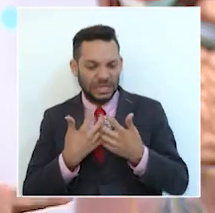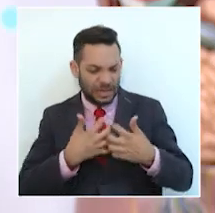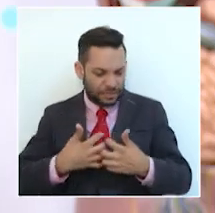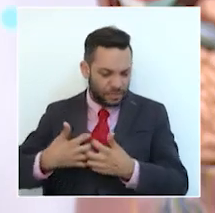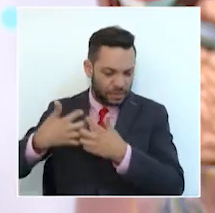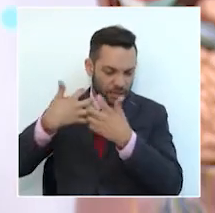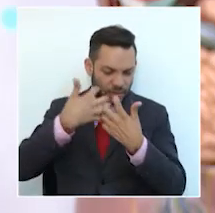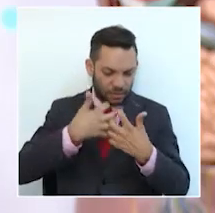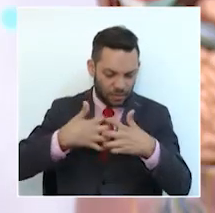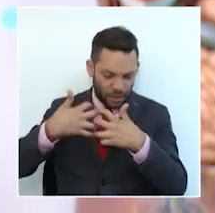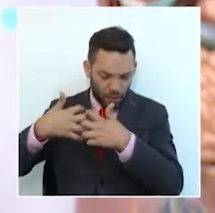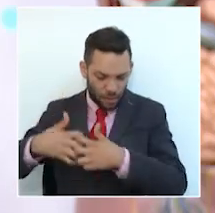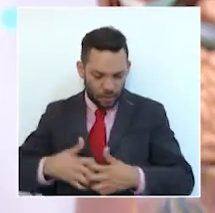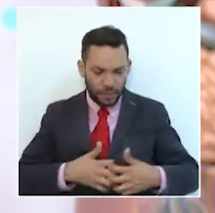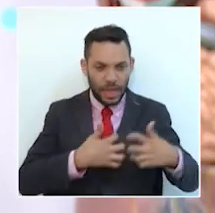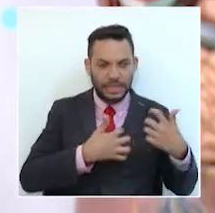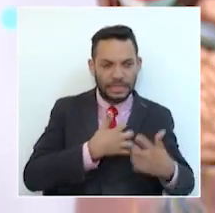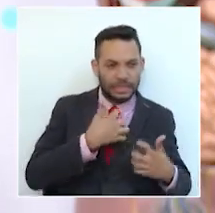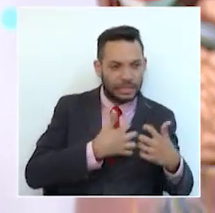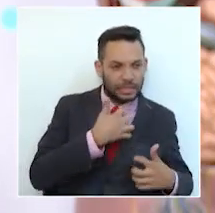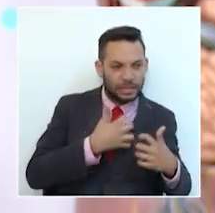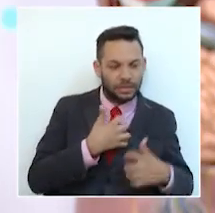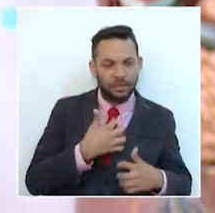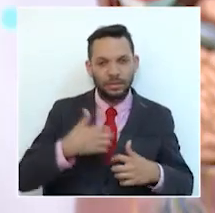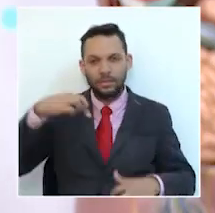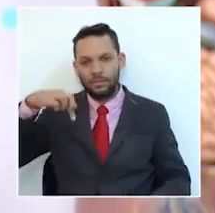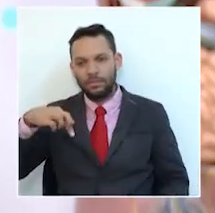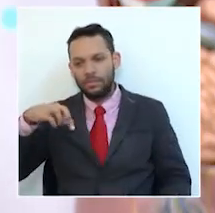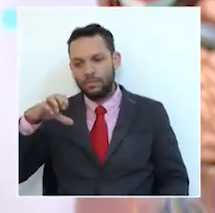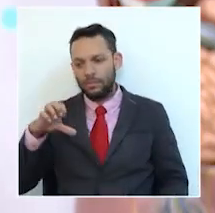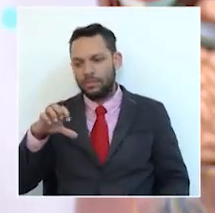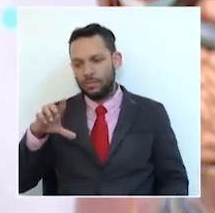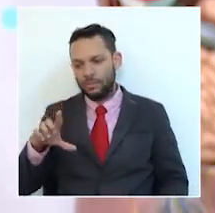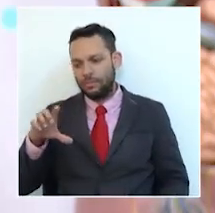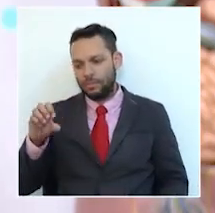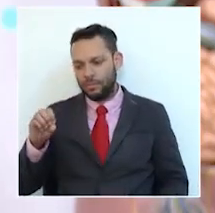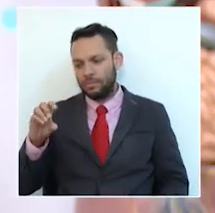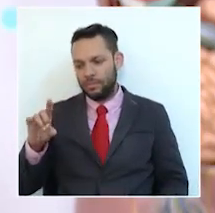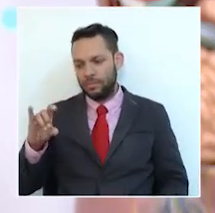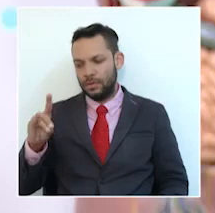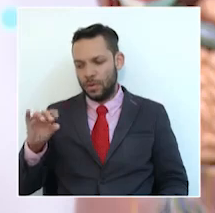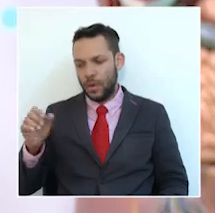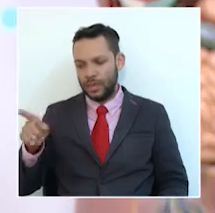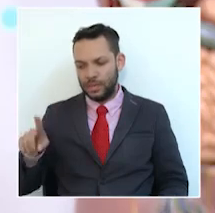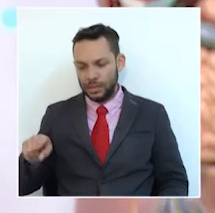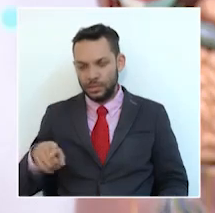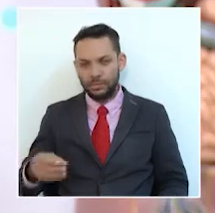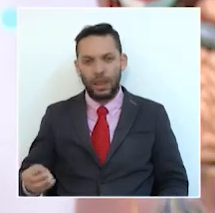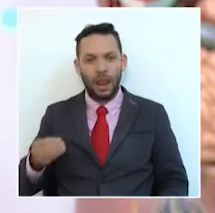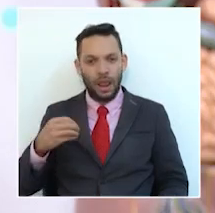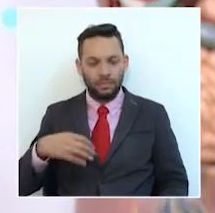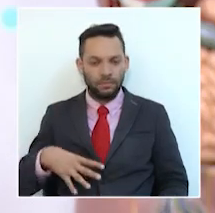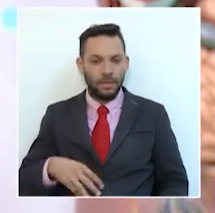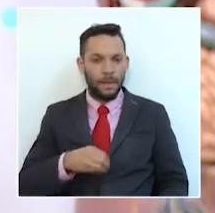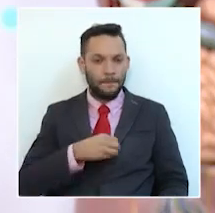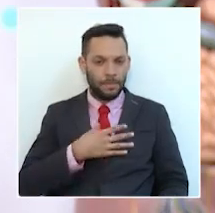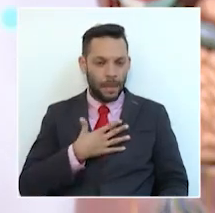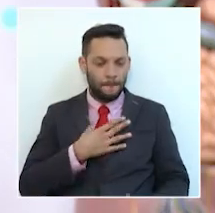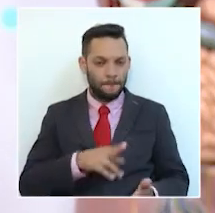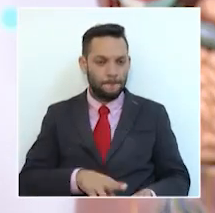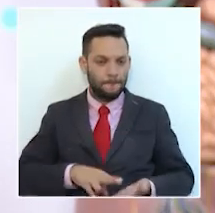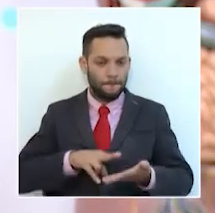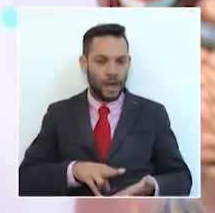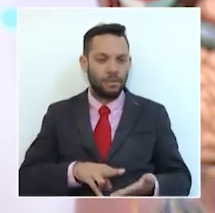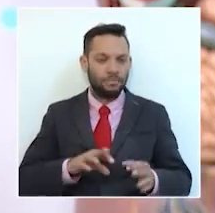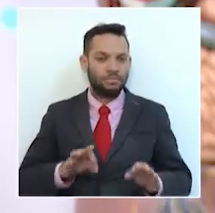mucho en patología deportiva los pelones a mí me interesa mucho la parte de la cosmética porque es bienestar yo